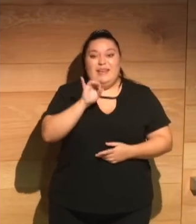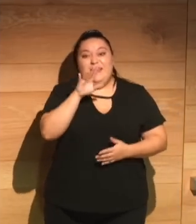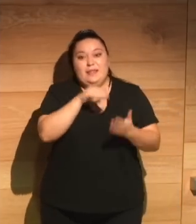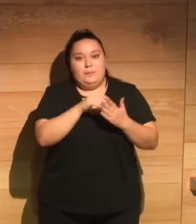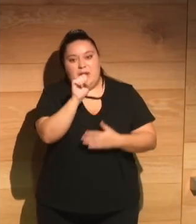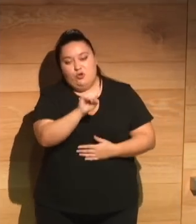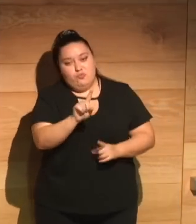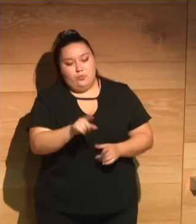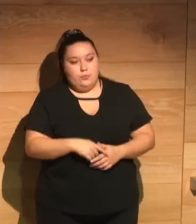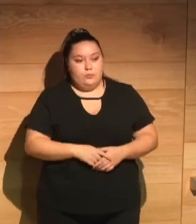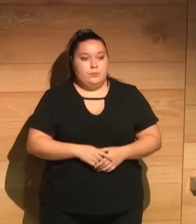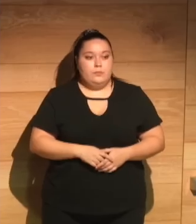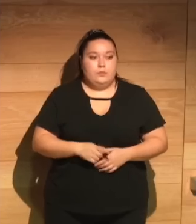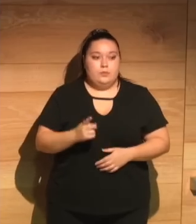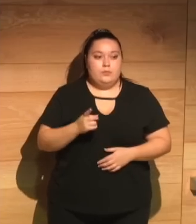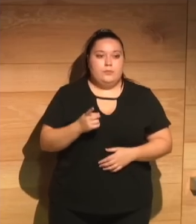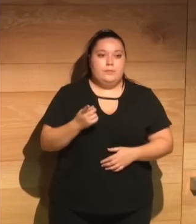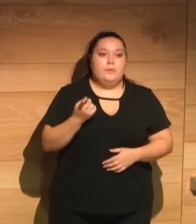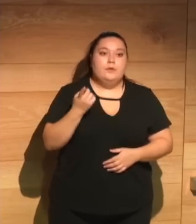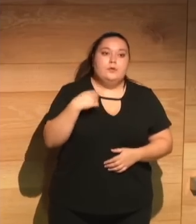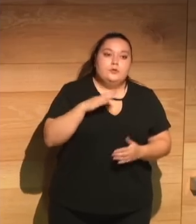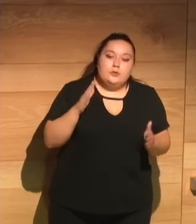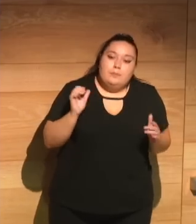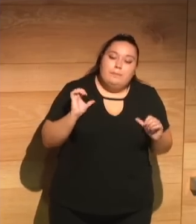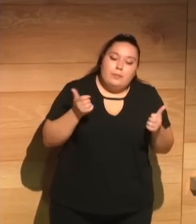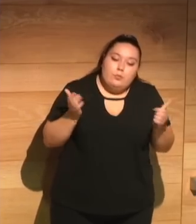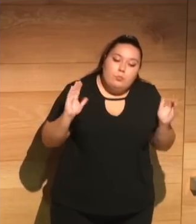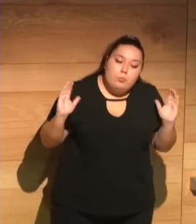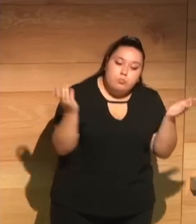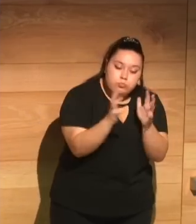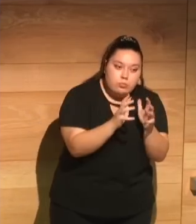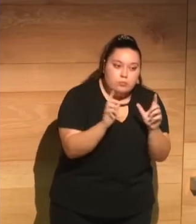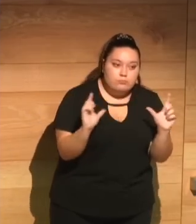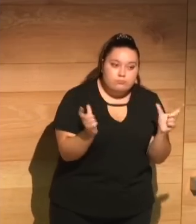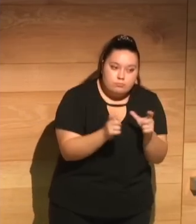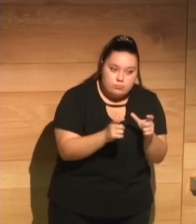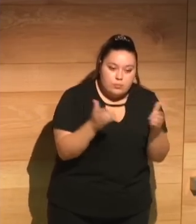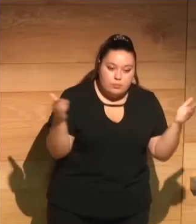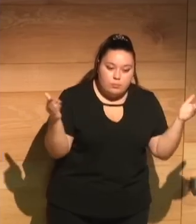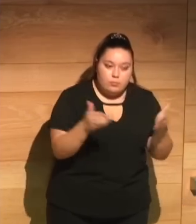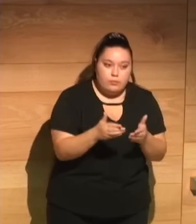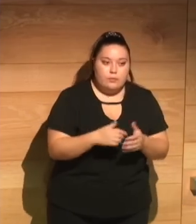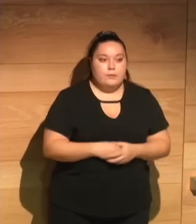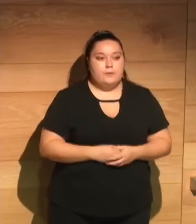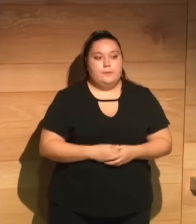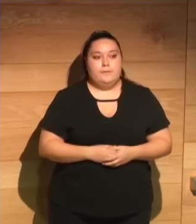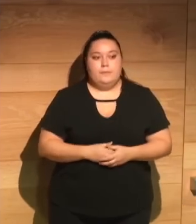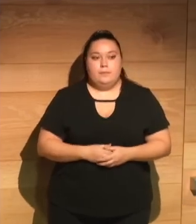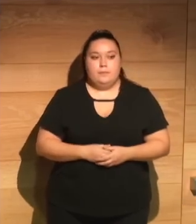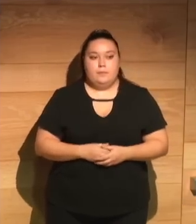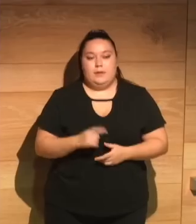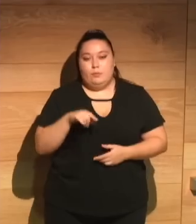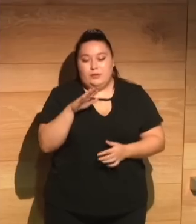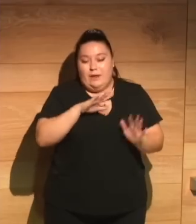primeros los saltamos muy rápido y luego empezamos a estrechar el marco y luego la carrera definitiva de los últimos 20 años es aún más estrechita y más llena de